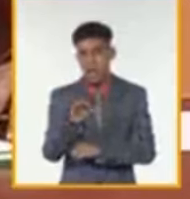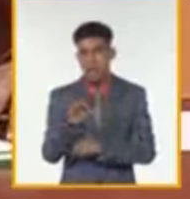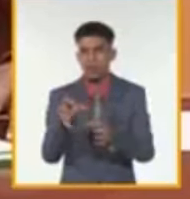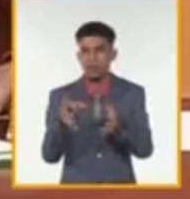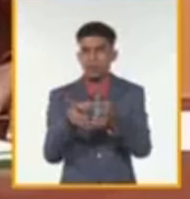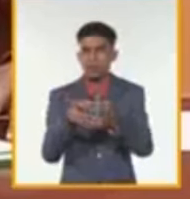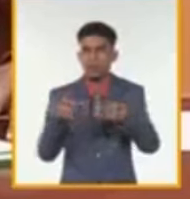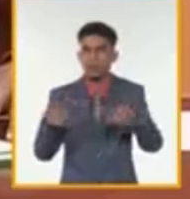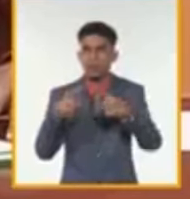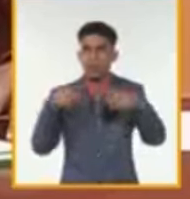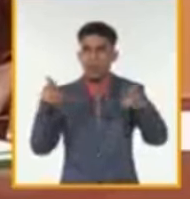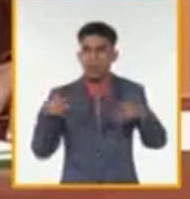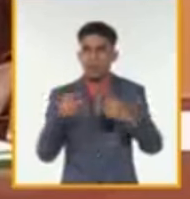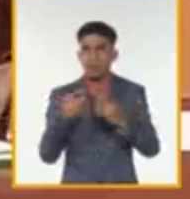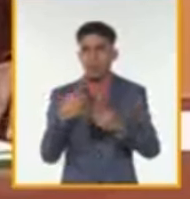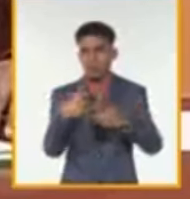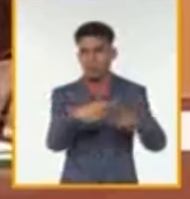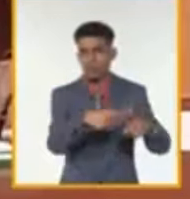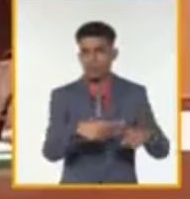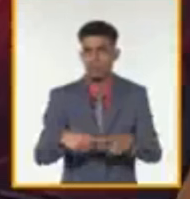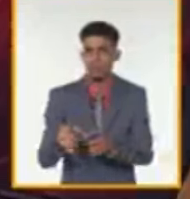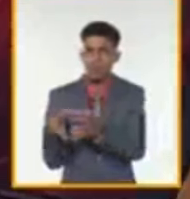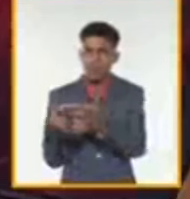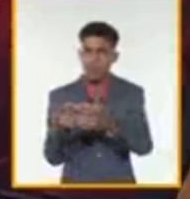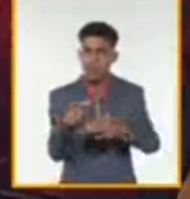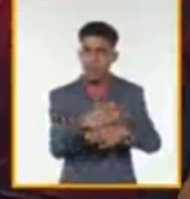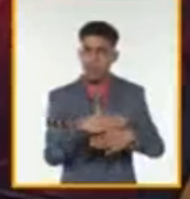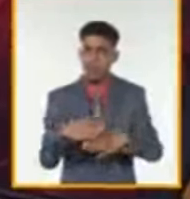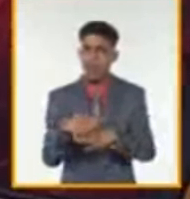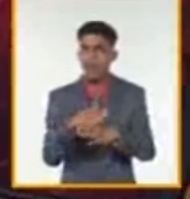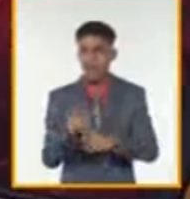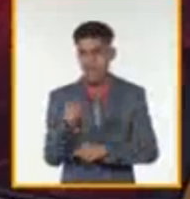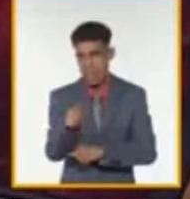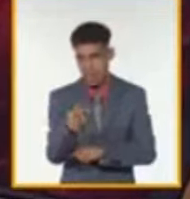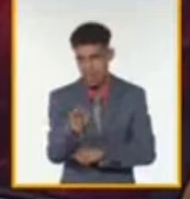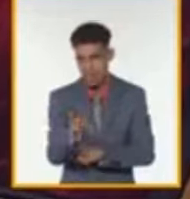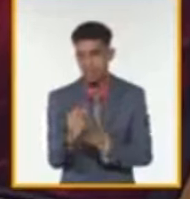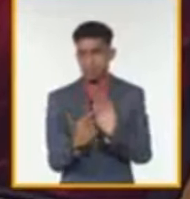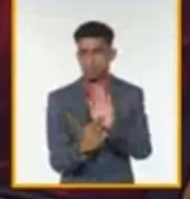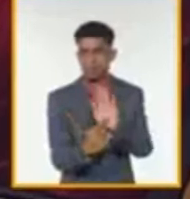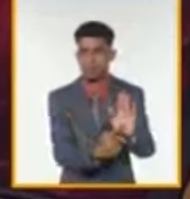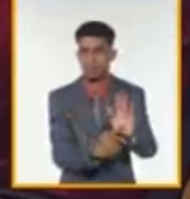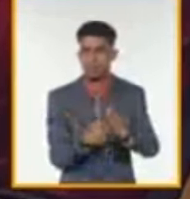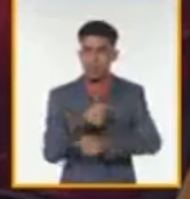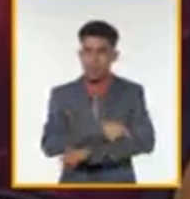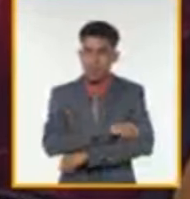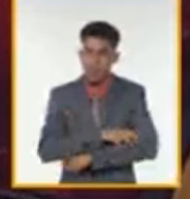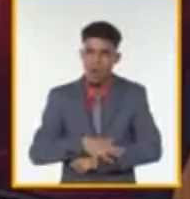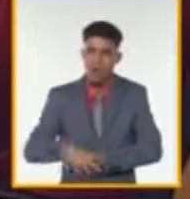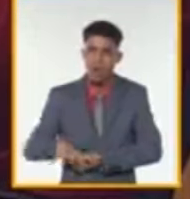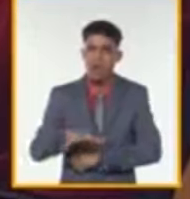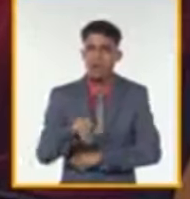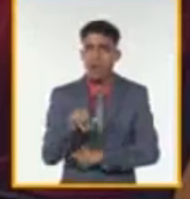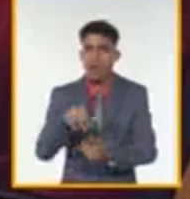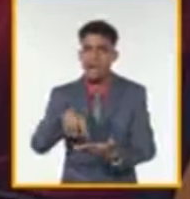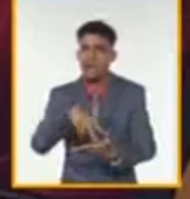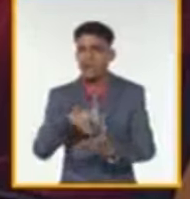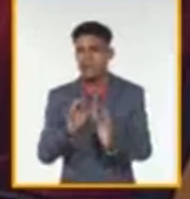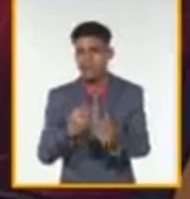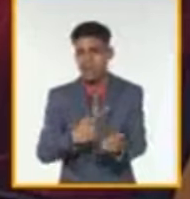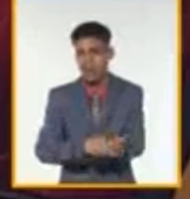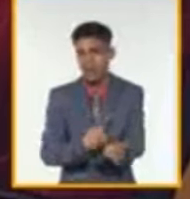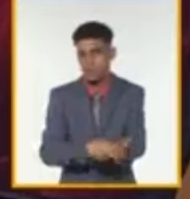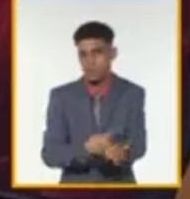Alberto son y Guzmán y su poder latino que yo creo que que también van a a a poner al al pueblo Santa Clara a bailar como como